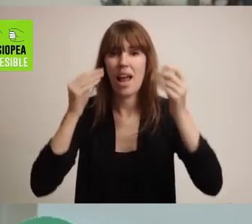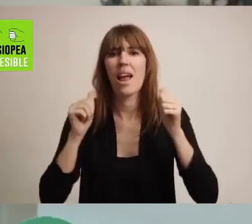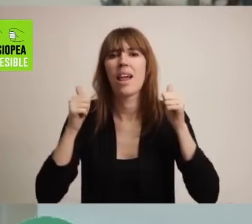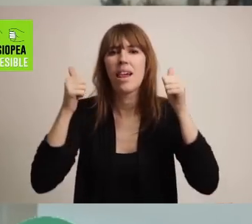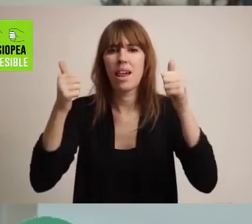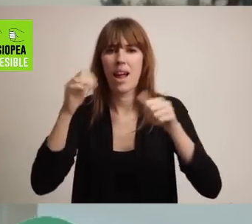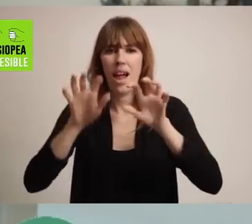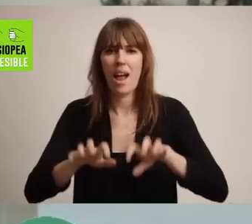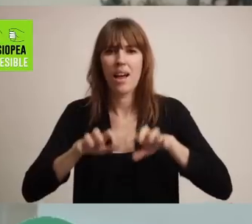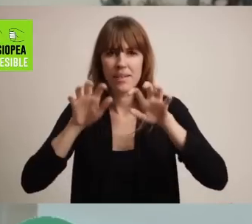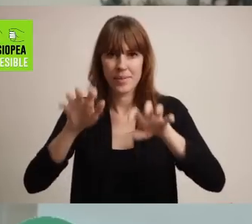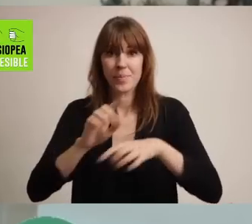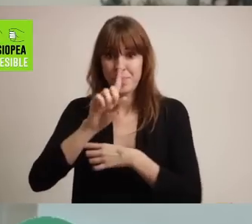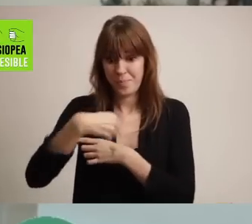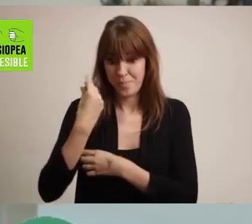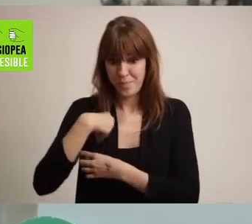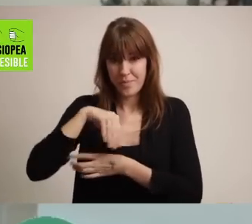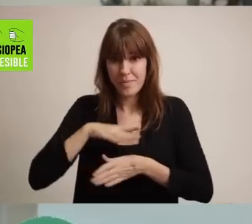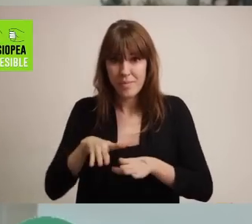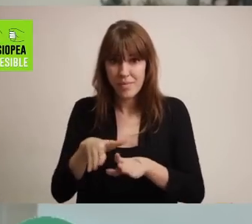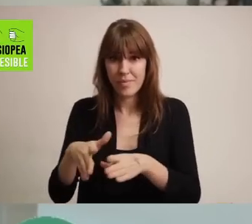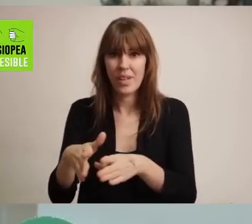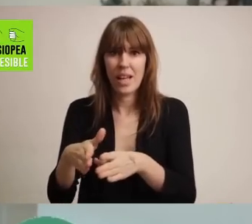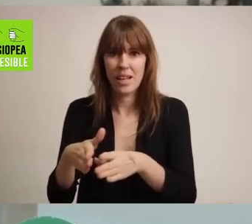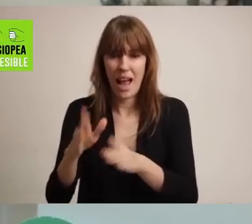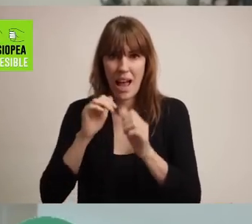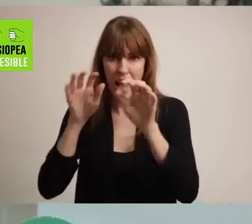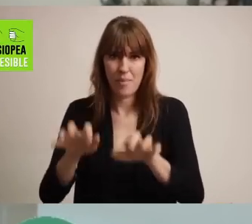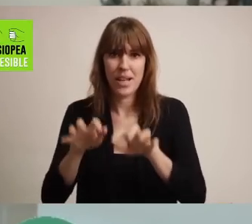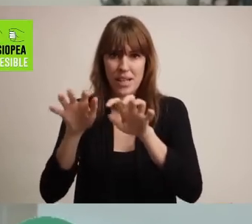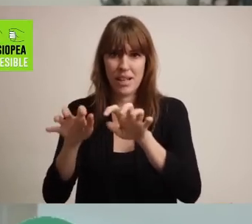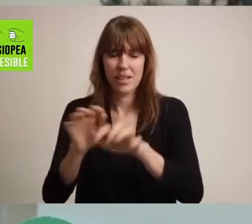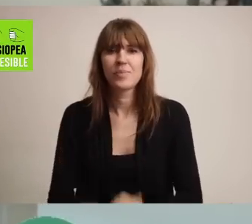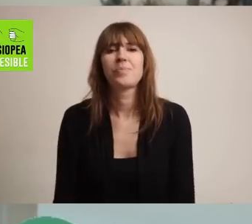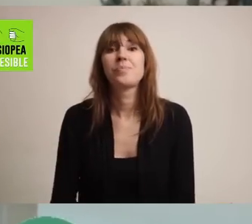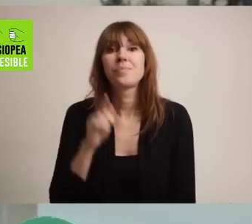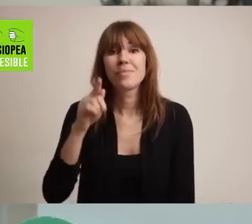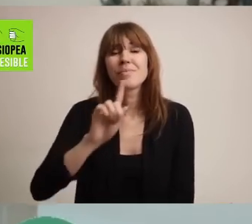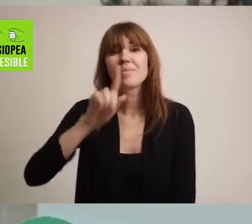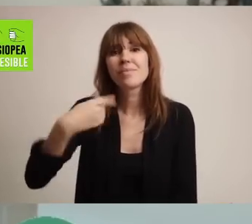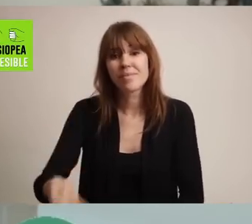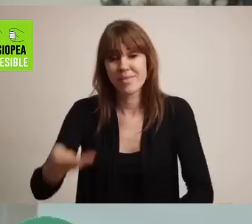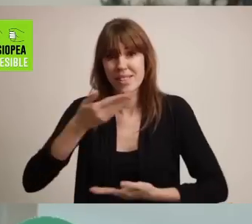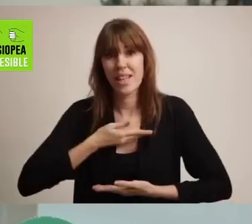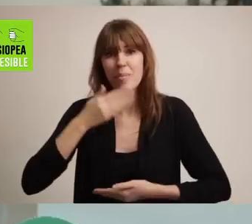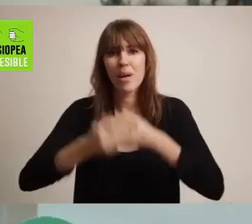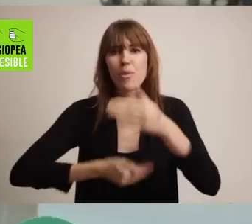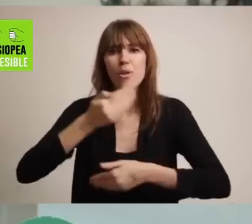a caminar en una sola dirección. De manera que esto también nos ayudará a entrar en el proceso, como siempre digo, de